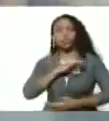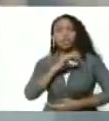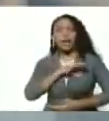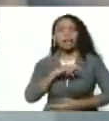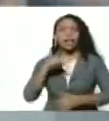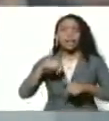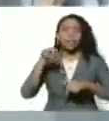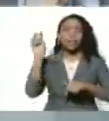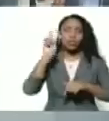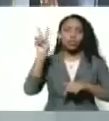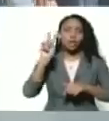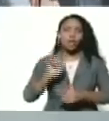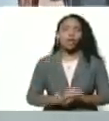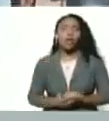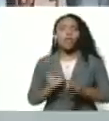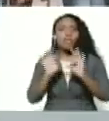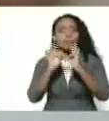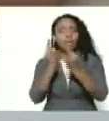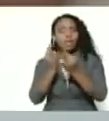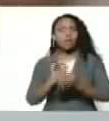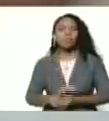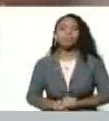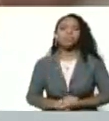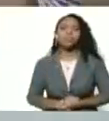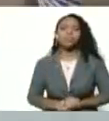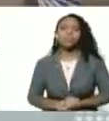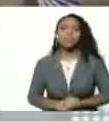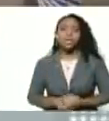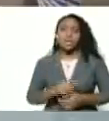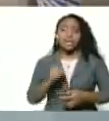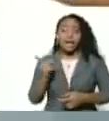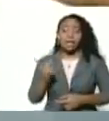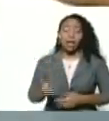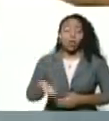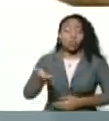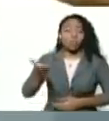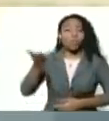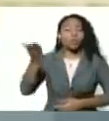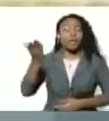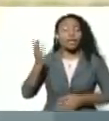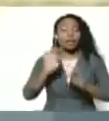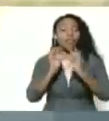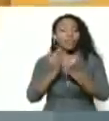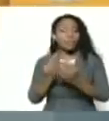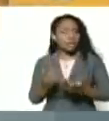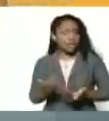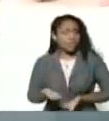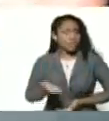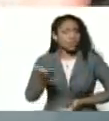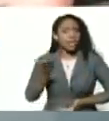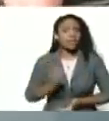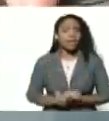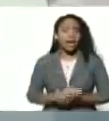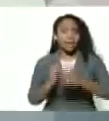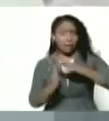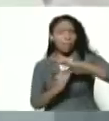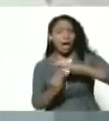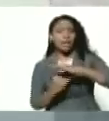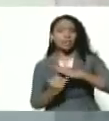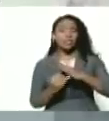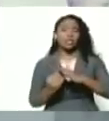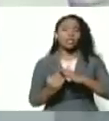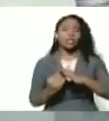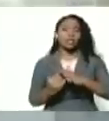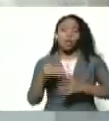Venezuela, de la familia. ¿Qué cosa más importante que la familia? Es la base, sin lugar a